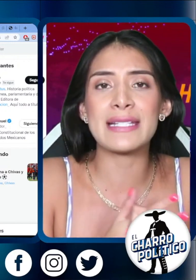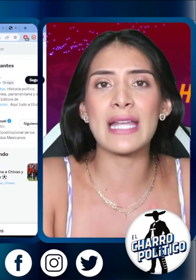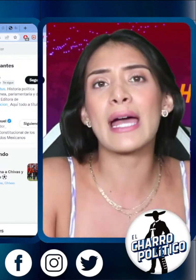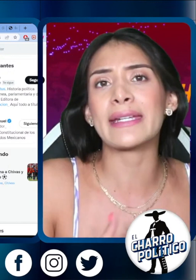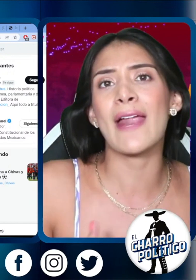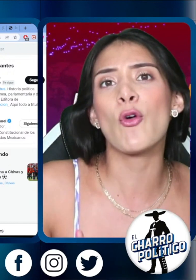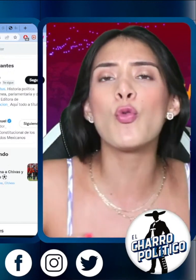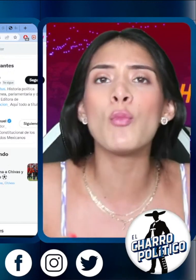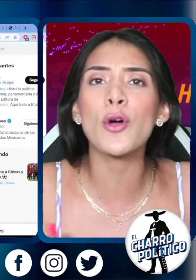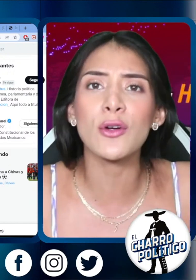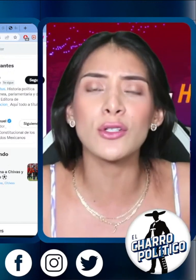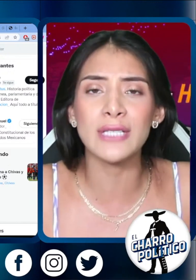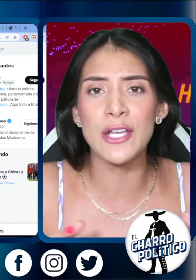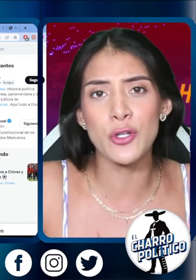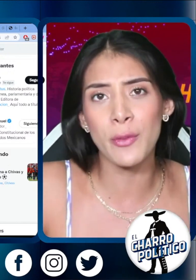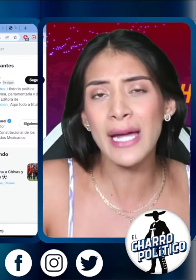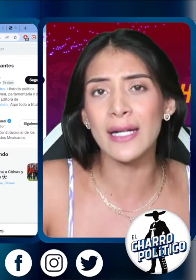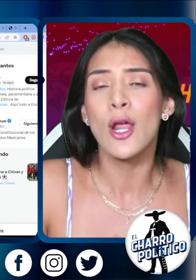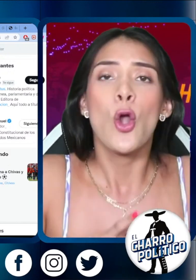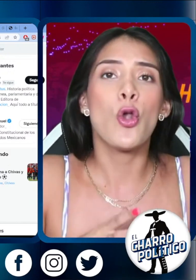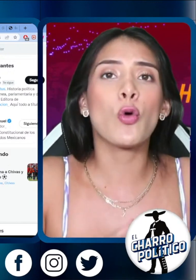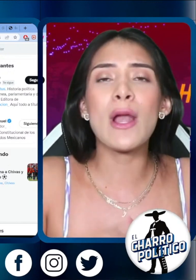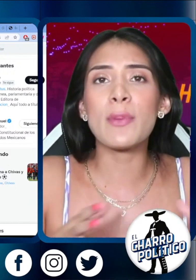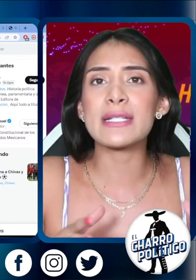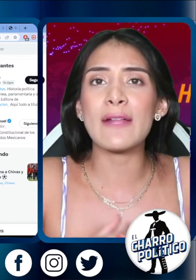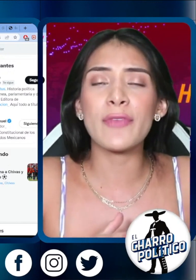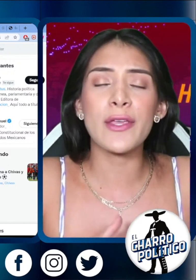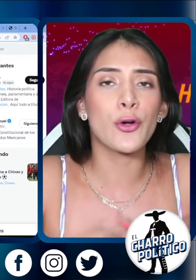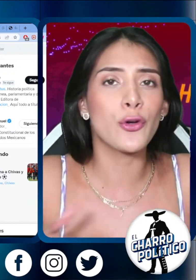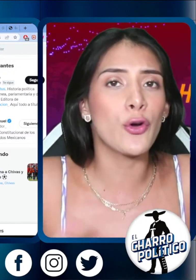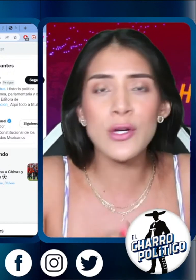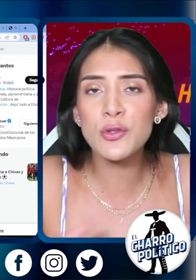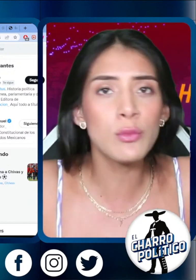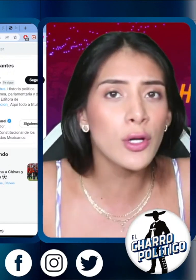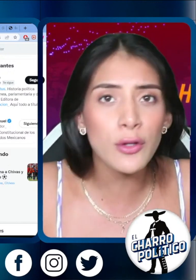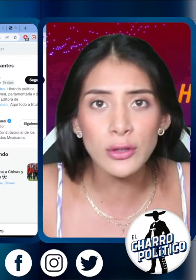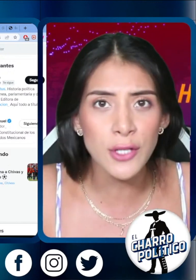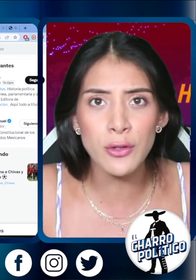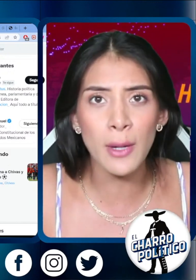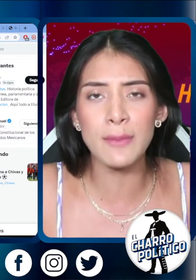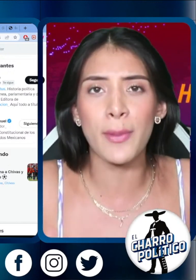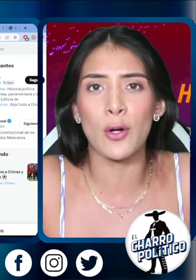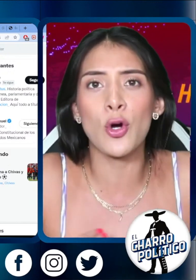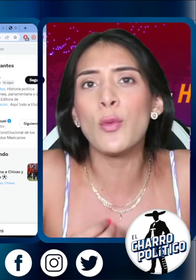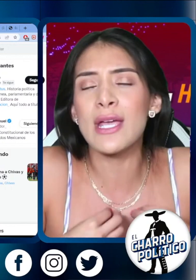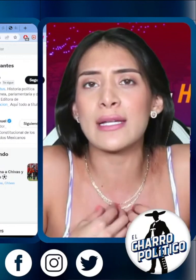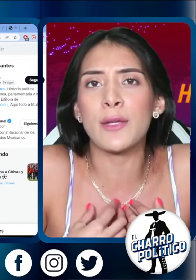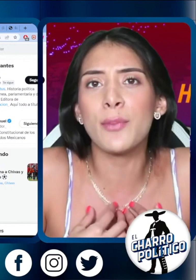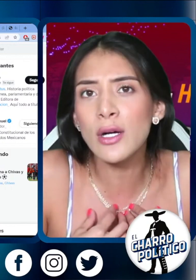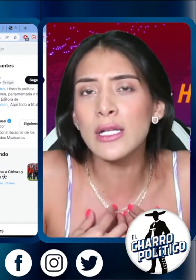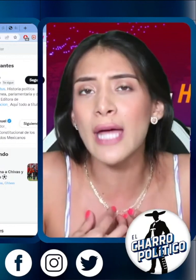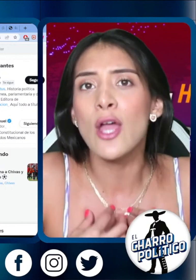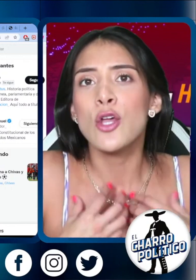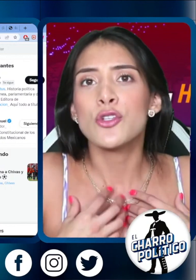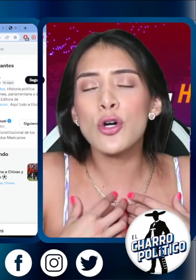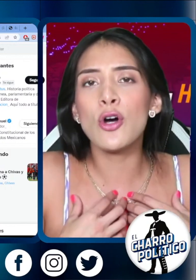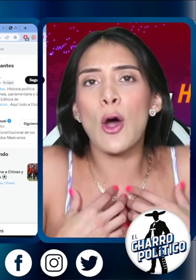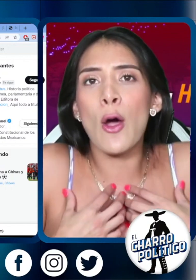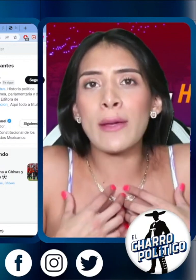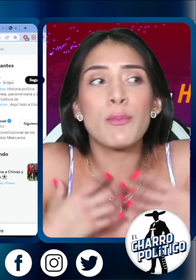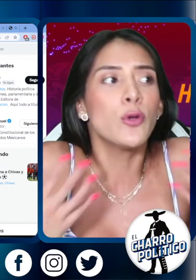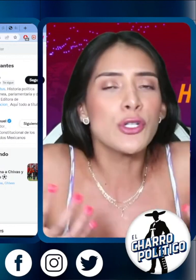presidente le estaba generando un boicot a Joe Biden. Lo cual el presidente dijo: no, no es un boicot a Joe Biden, pero no voy a ser hipócrita.